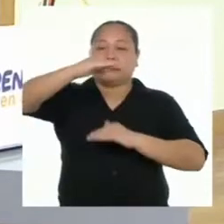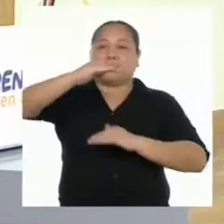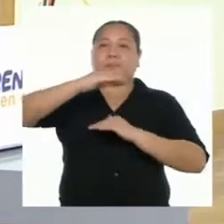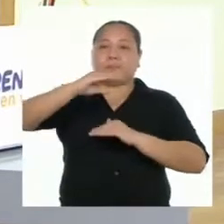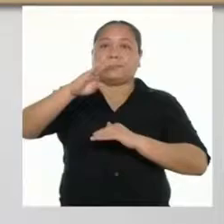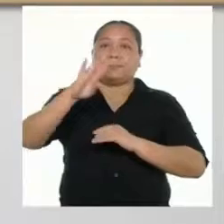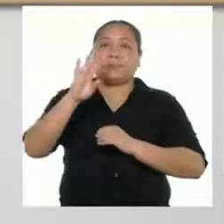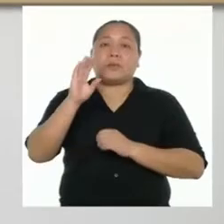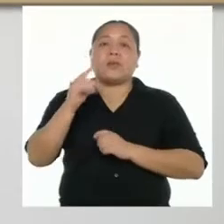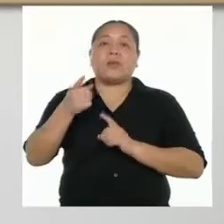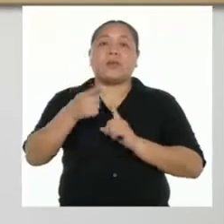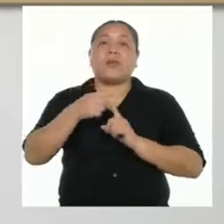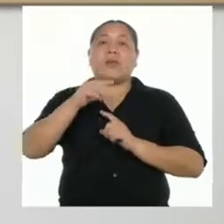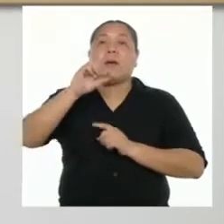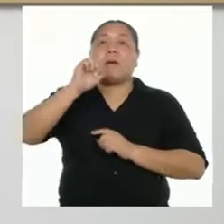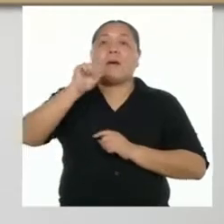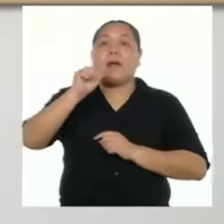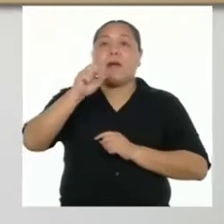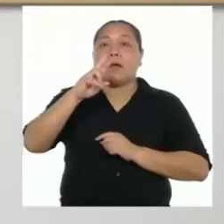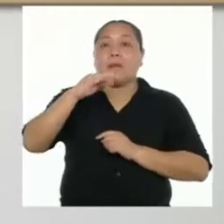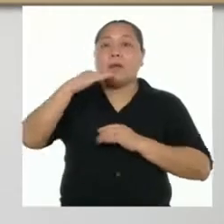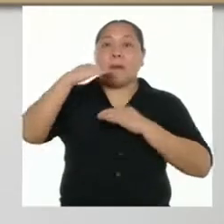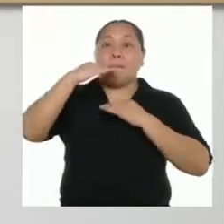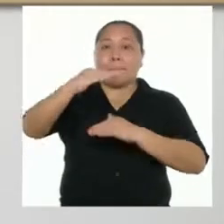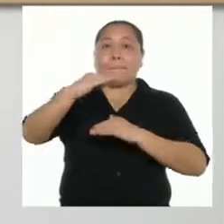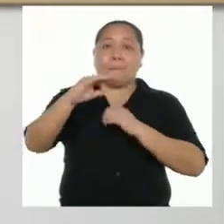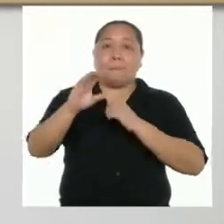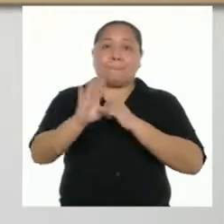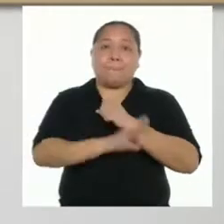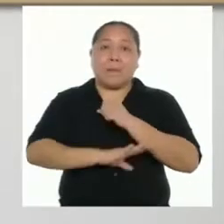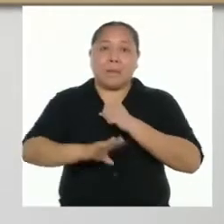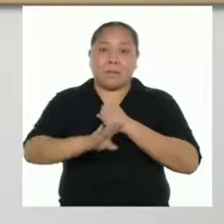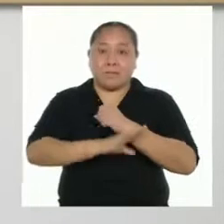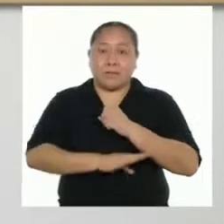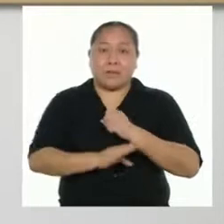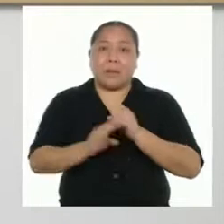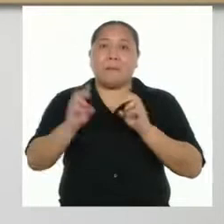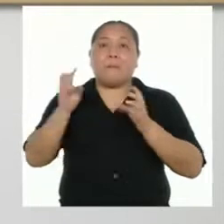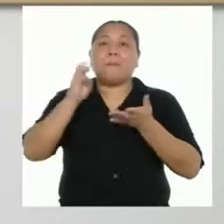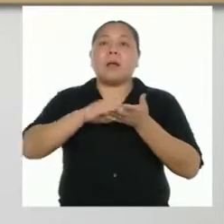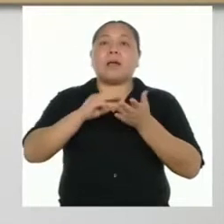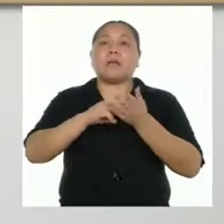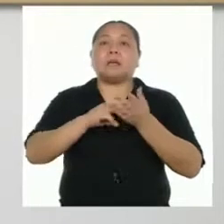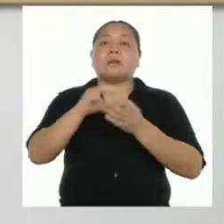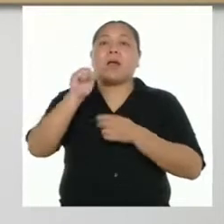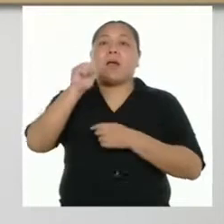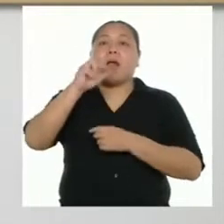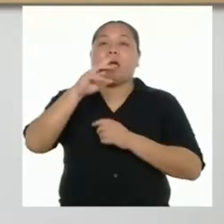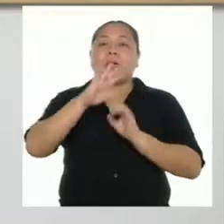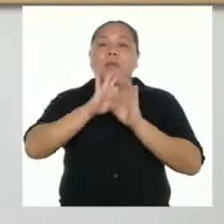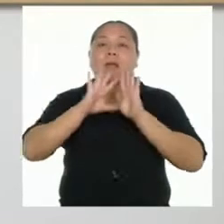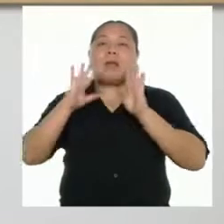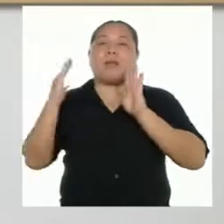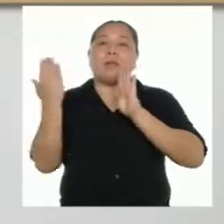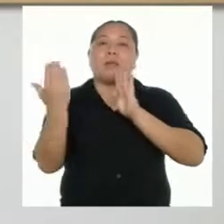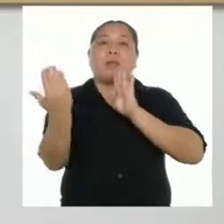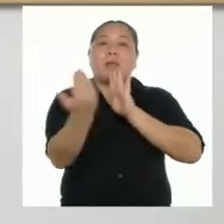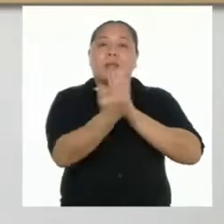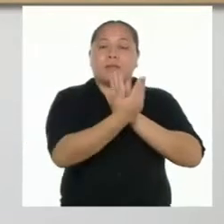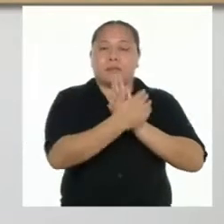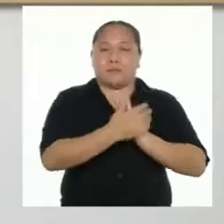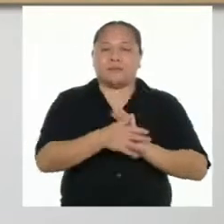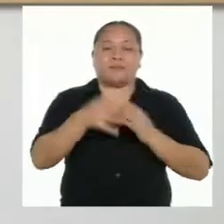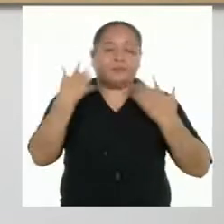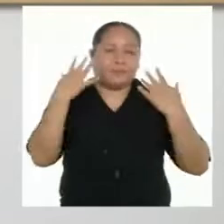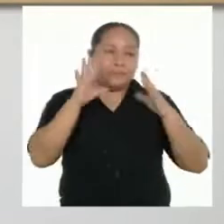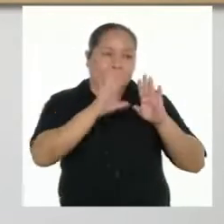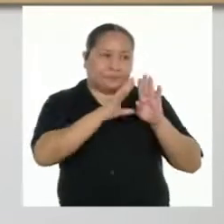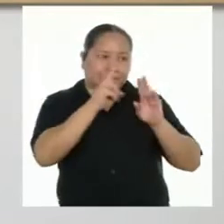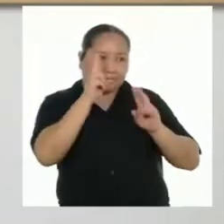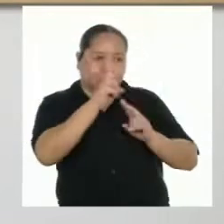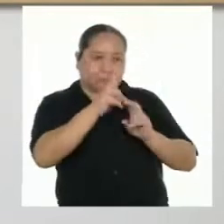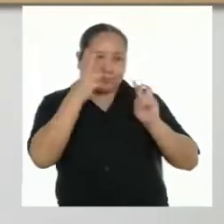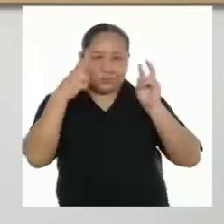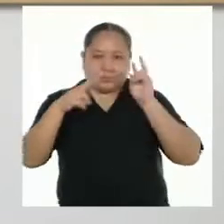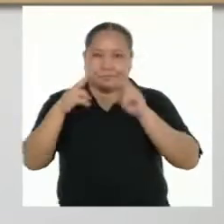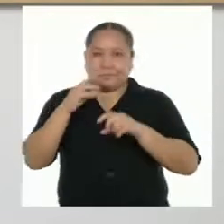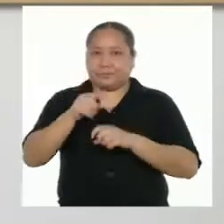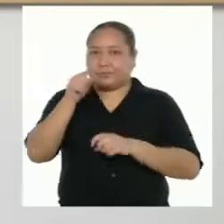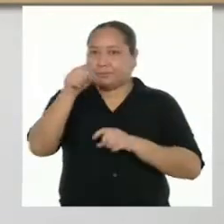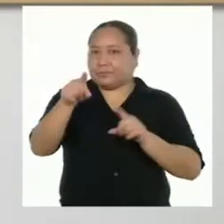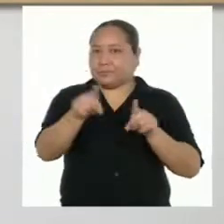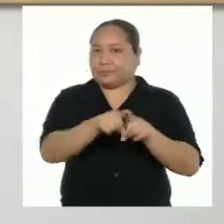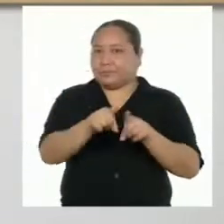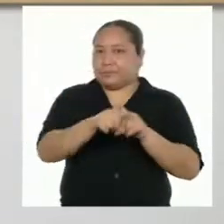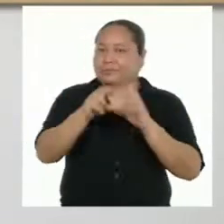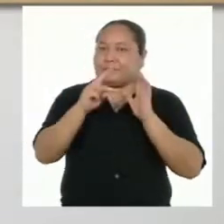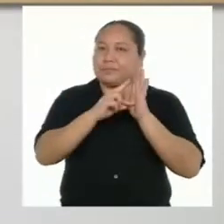de las caras laterales. Correcto. Pero ahora que hemos hecho una descomposición en 2 dimensiones de estas caras, eso